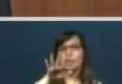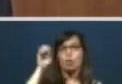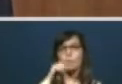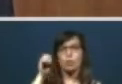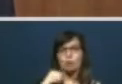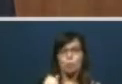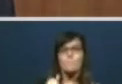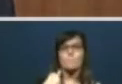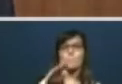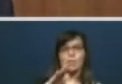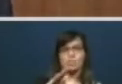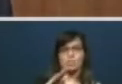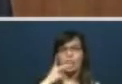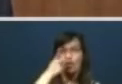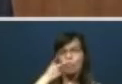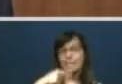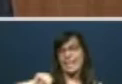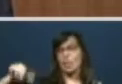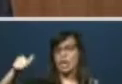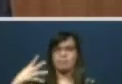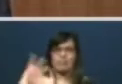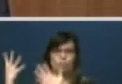frente al 19% nacional